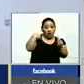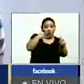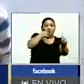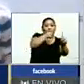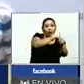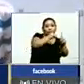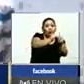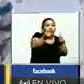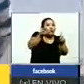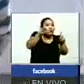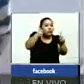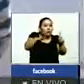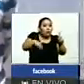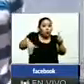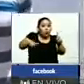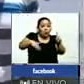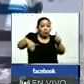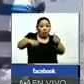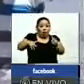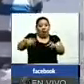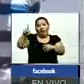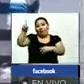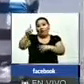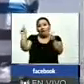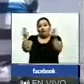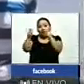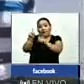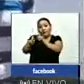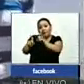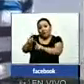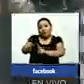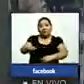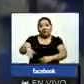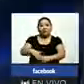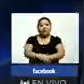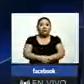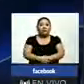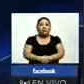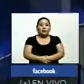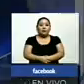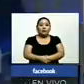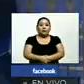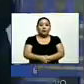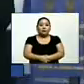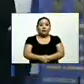en un estacionamiento de la feria ganadera en el occidente del país.